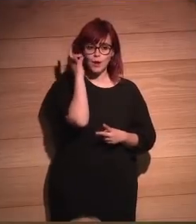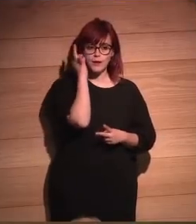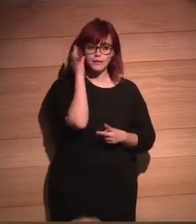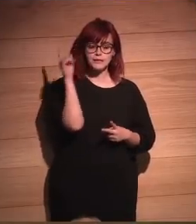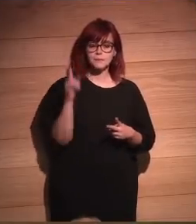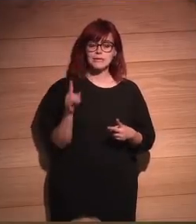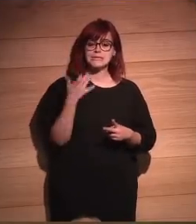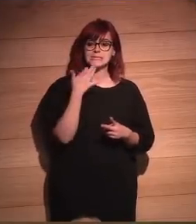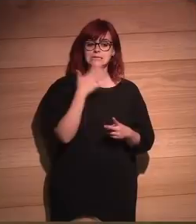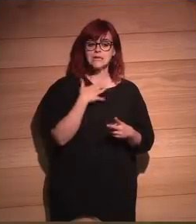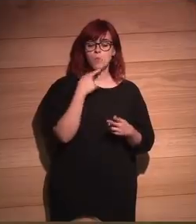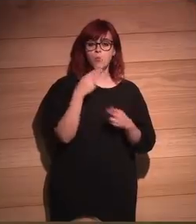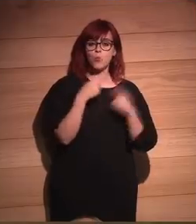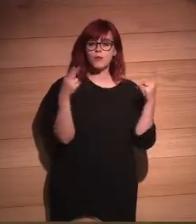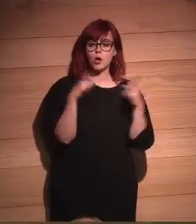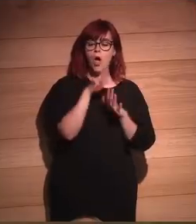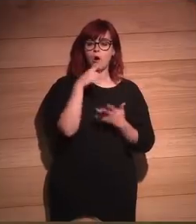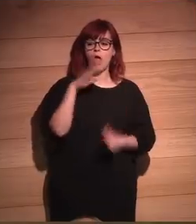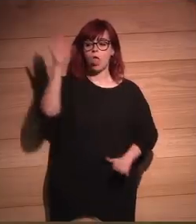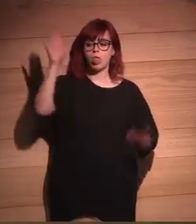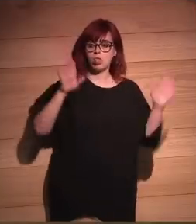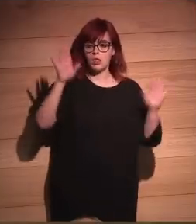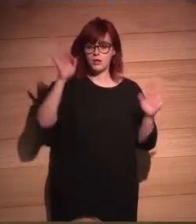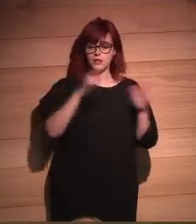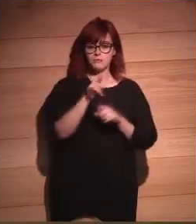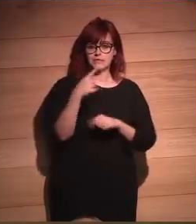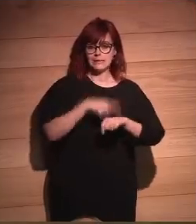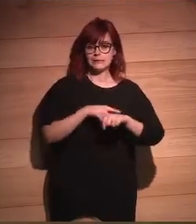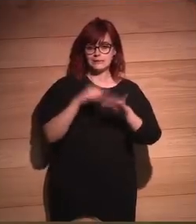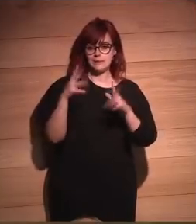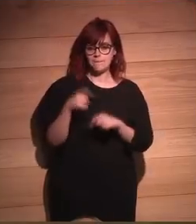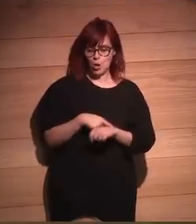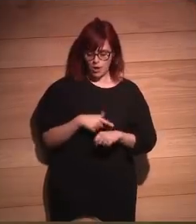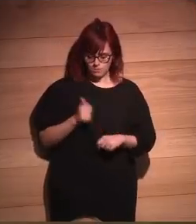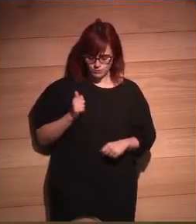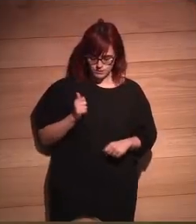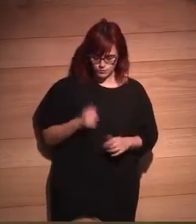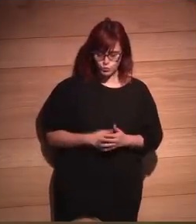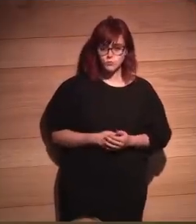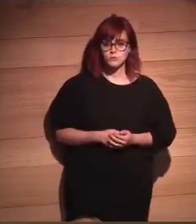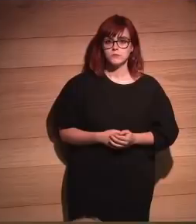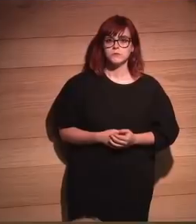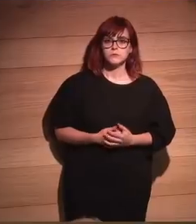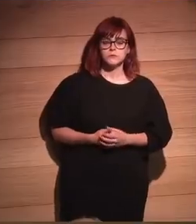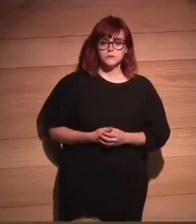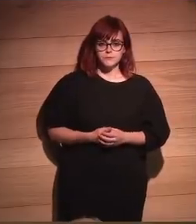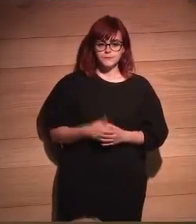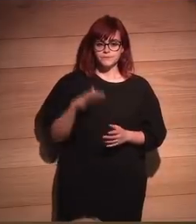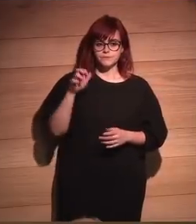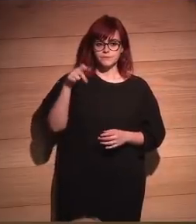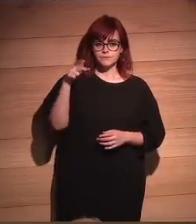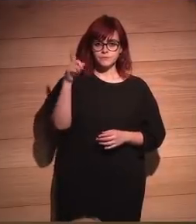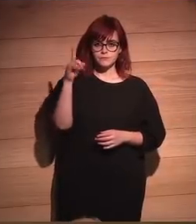a pedir que quien quiera intervenir le pida ahora la palabra, y así nos administramos un poco el tiempo. Pues primero está